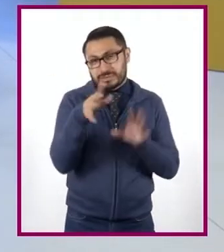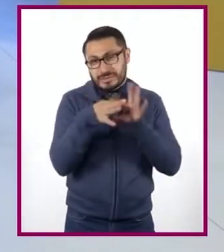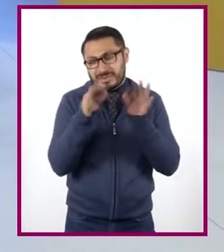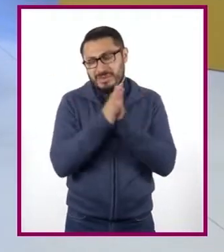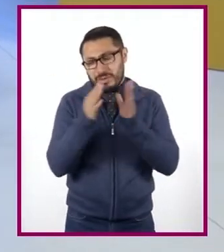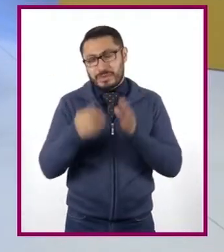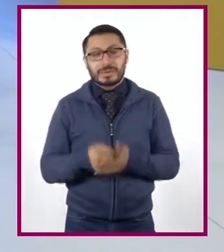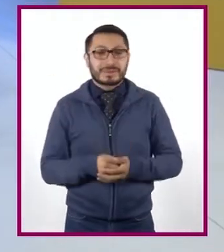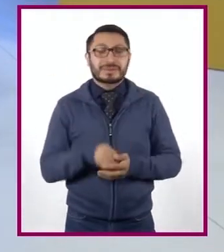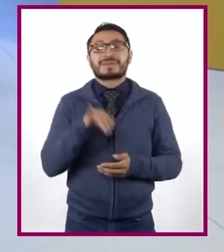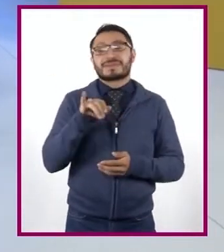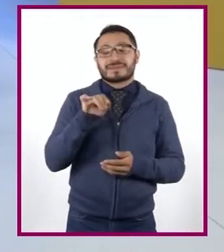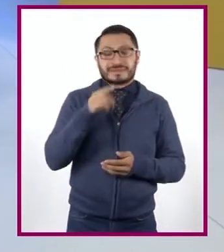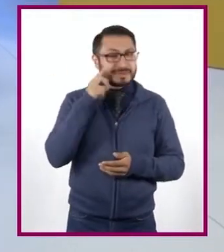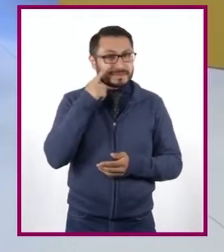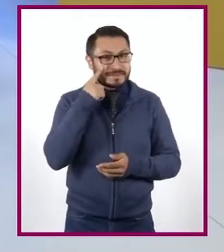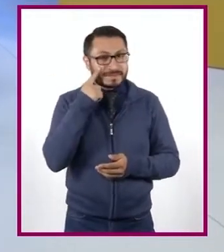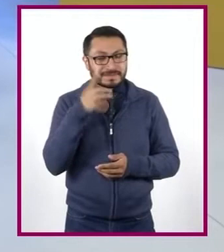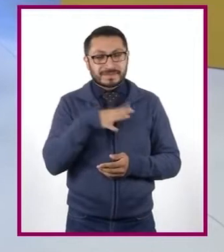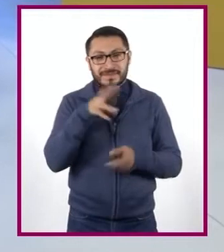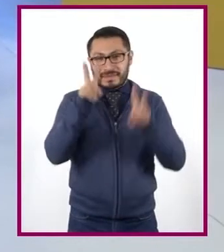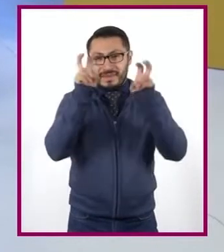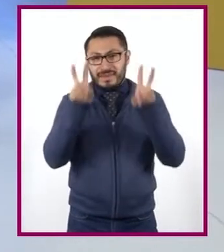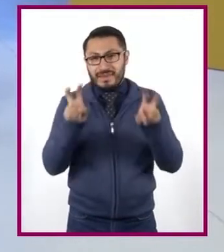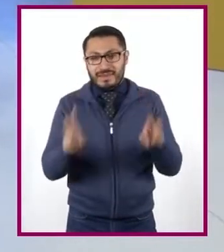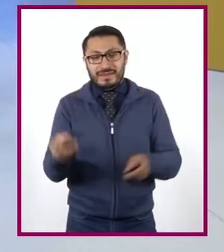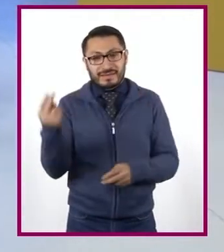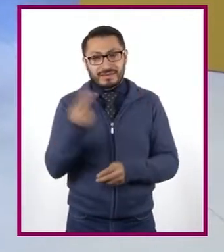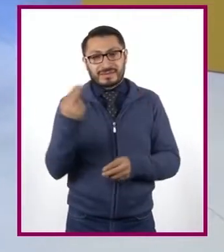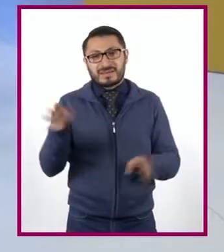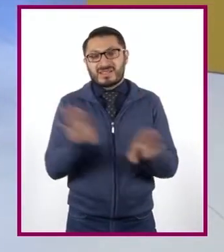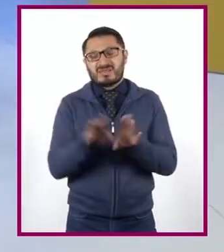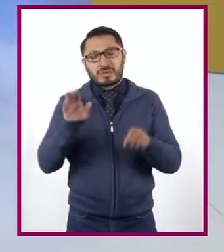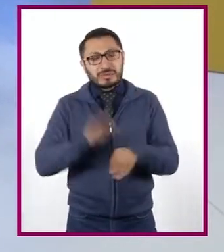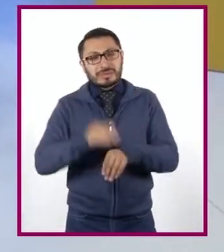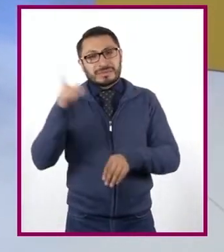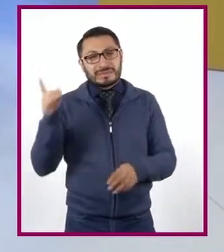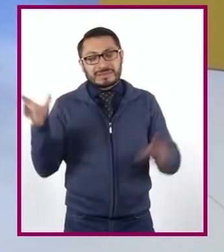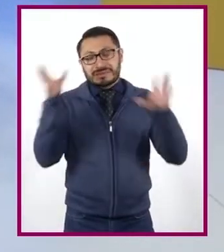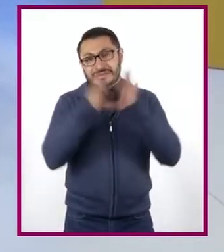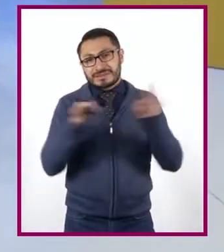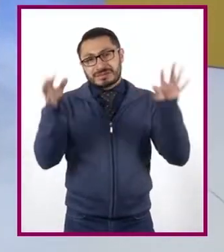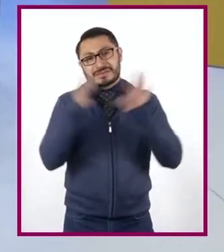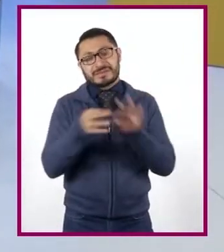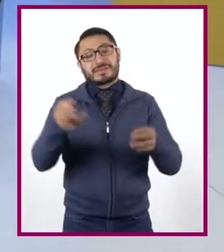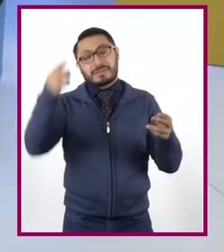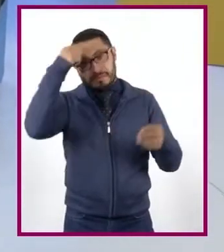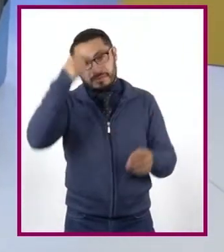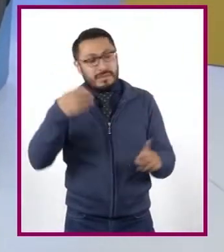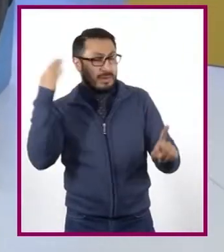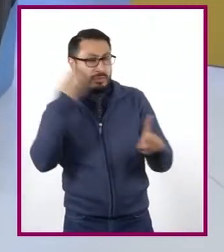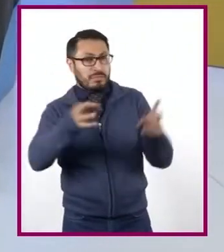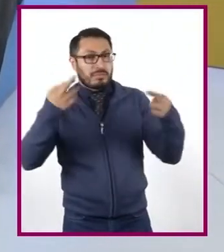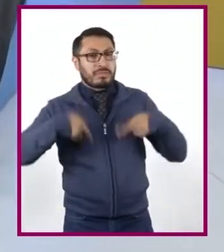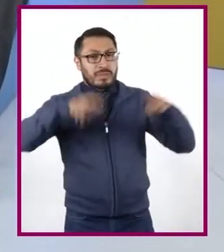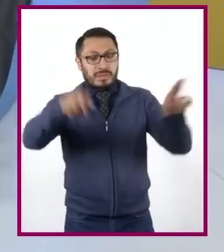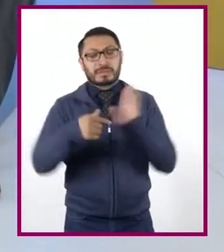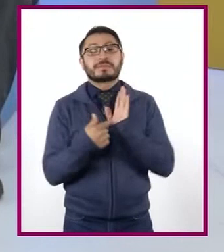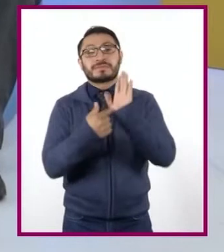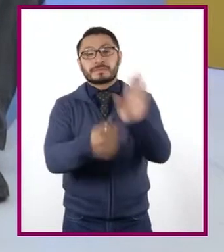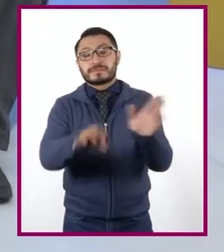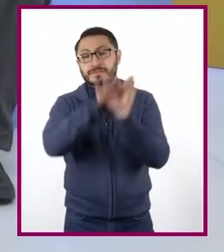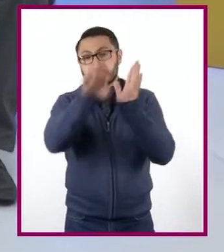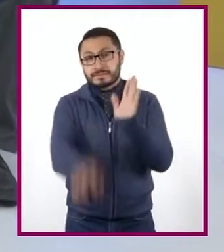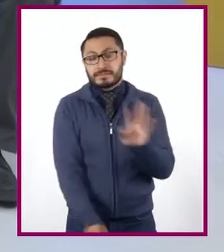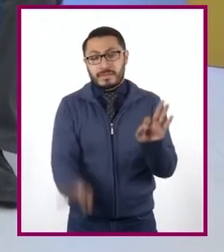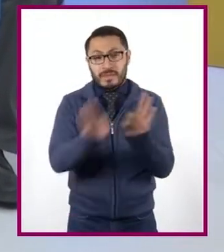que sí, Cosme. Mira, existen temas que requieren de una mayor abstracción de la realidad para poder representarse. Por ejemplo, el